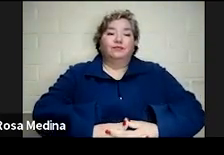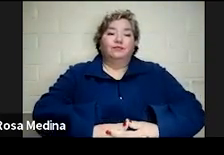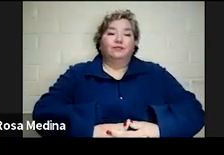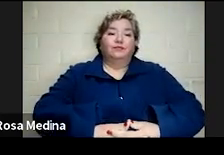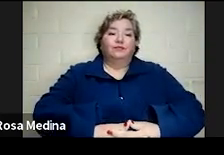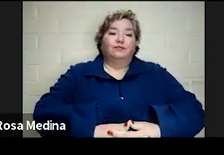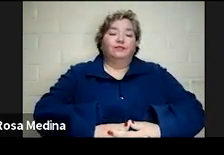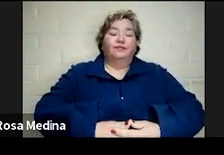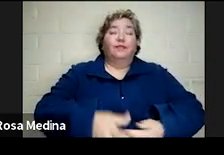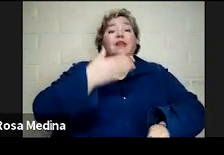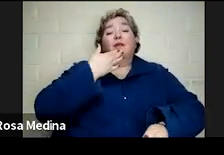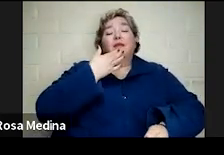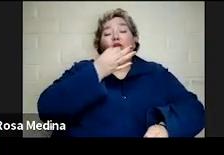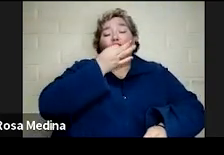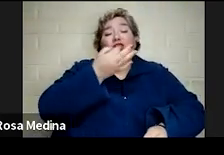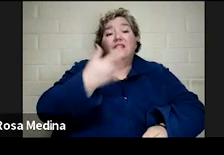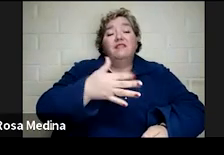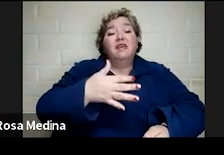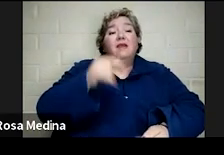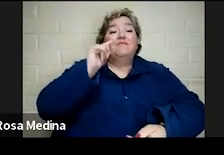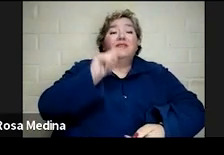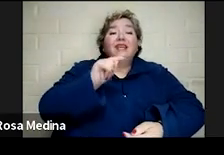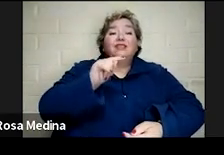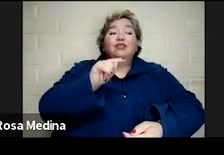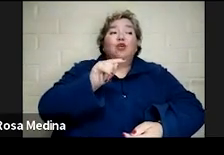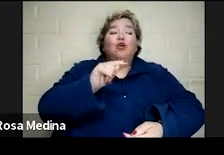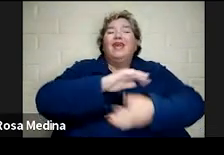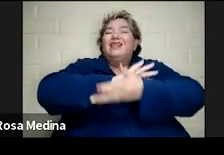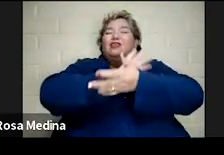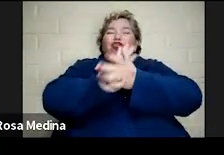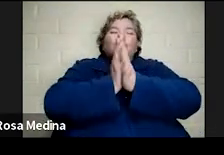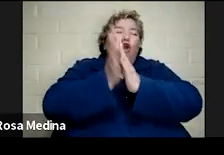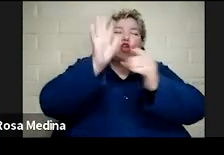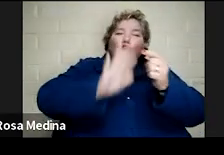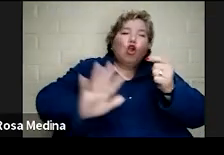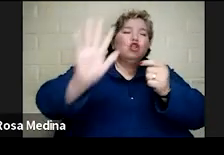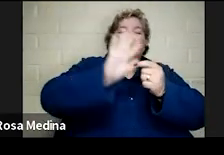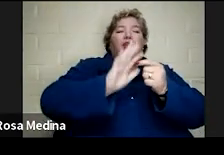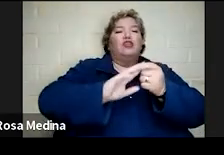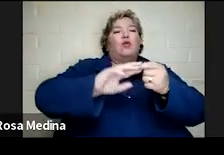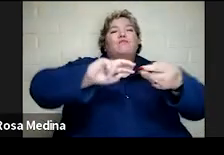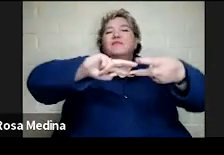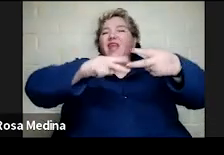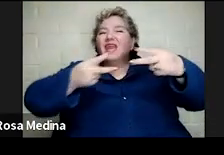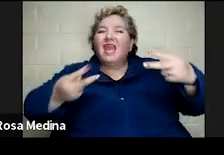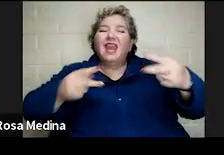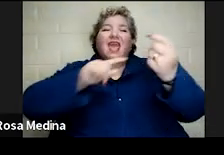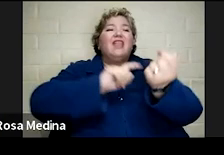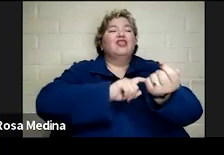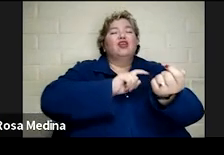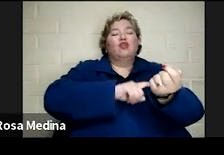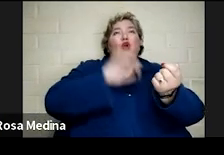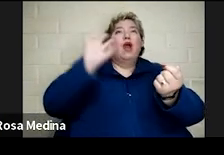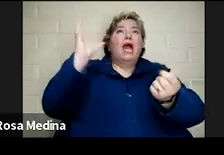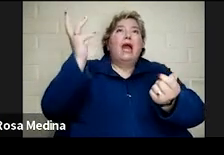Y como dije antes, considera al niño en todo su contexto, tanto genética, ambiente, contexto